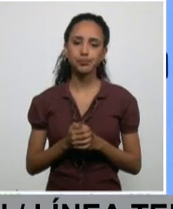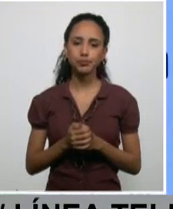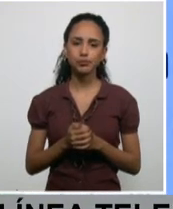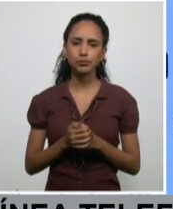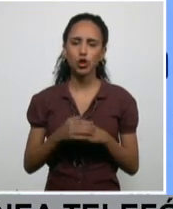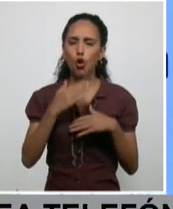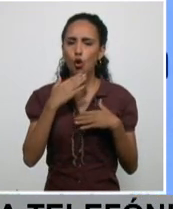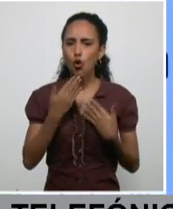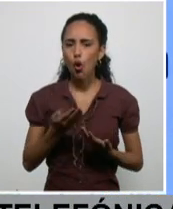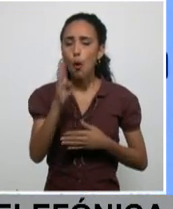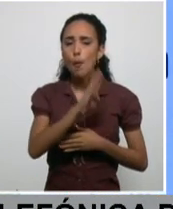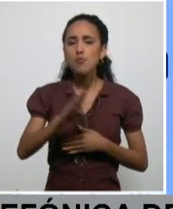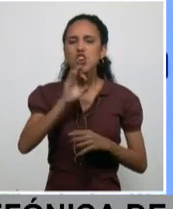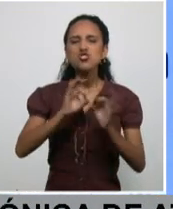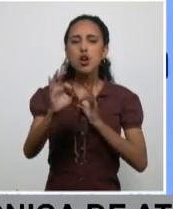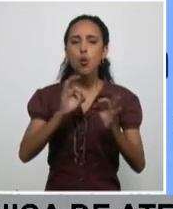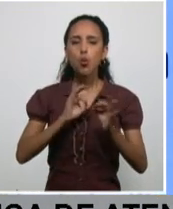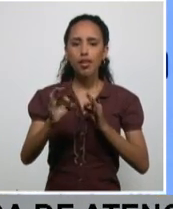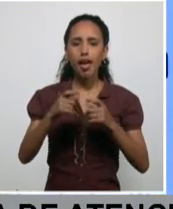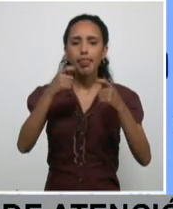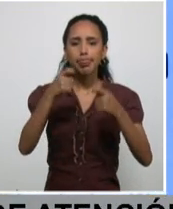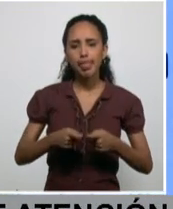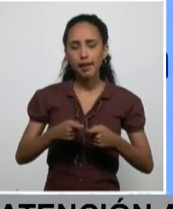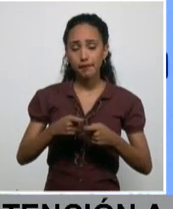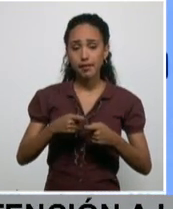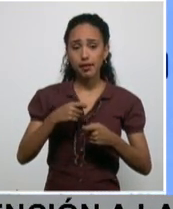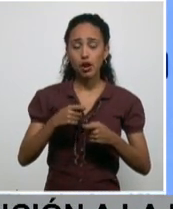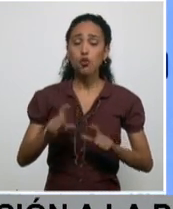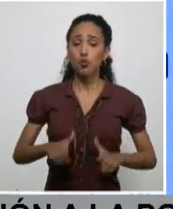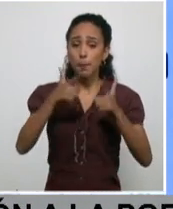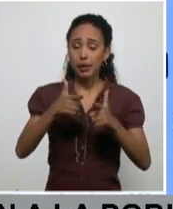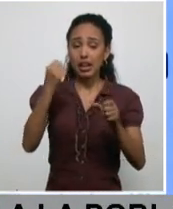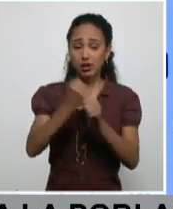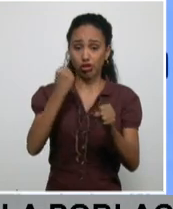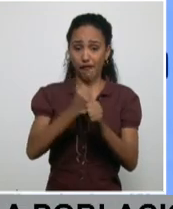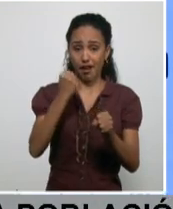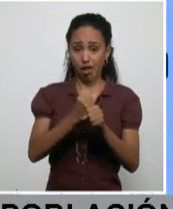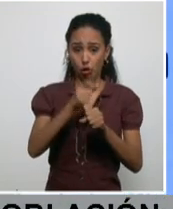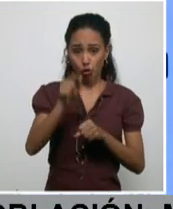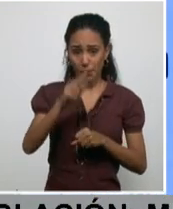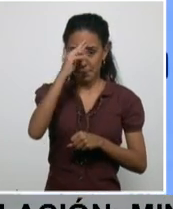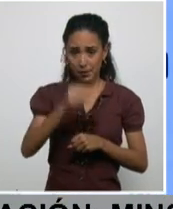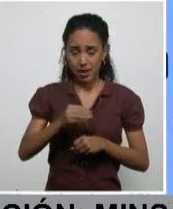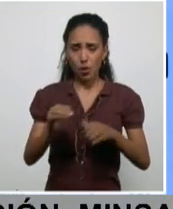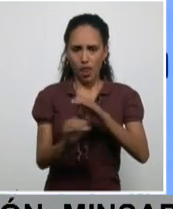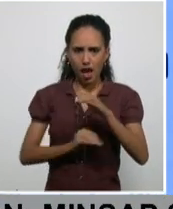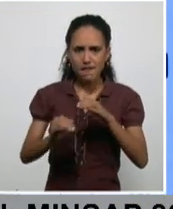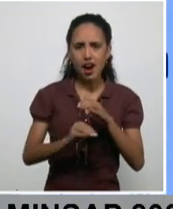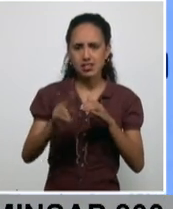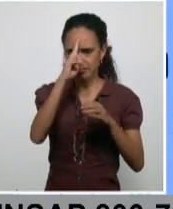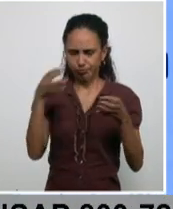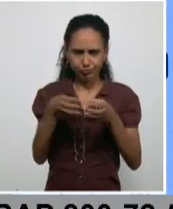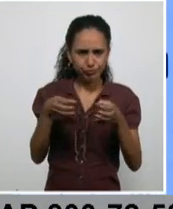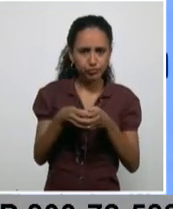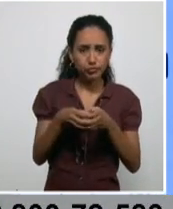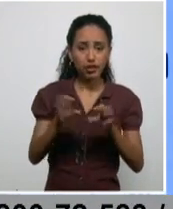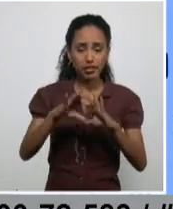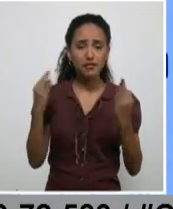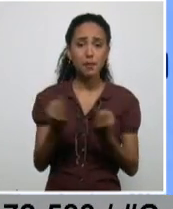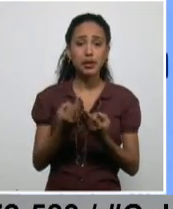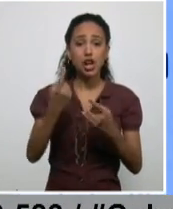de bioseguridad que debe seguir el personal de la salud en Cuba desde la base, en los consultorios de familia, hasta quienes tratan a los